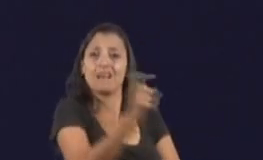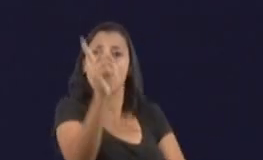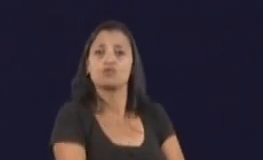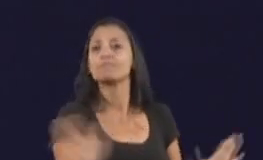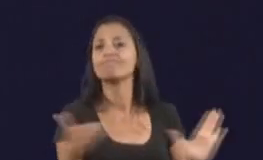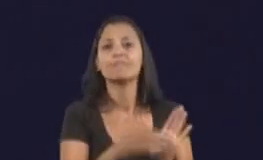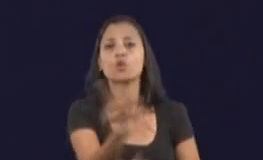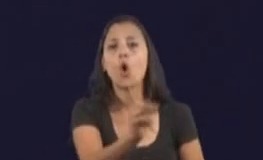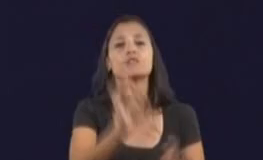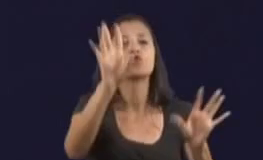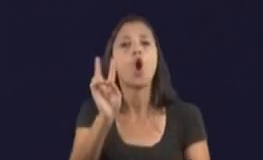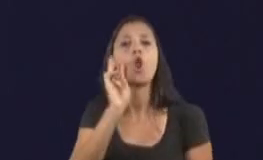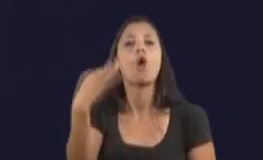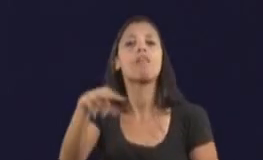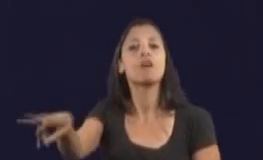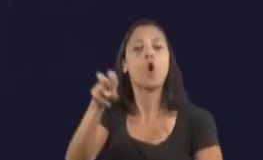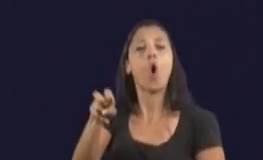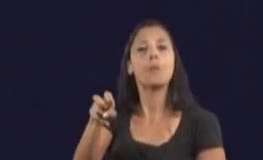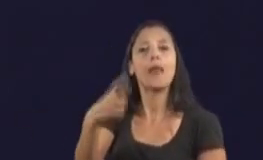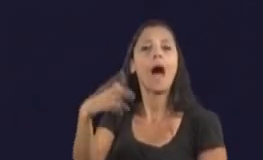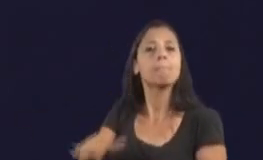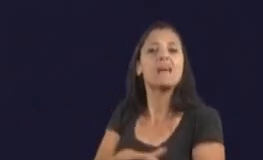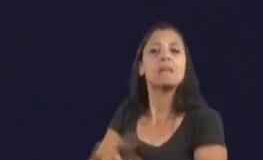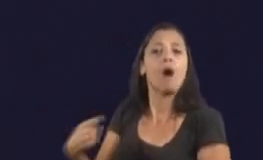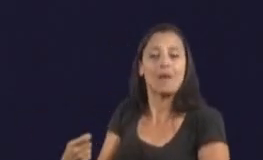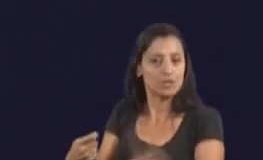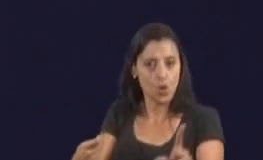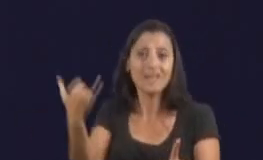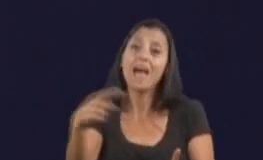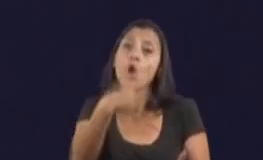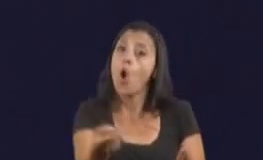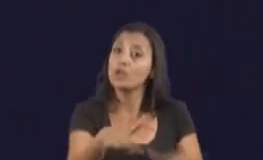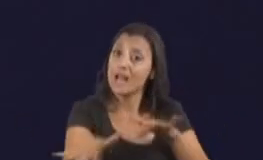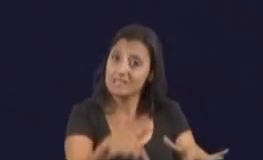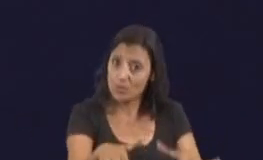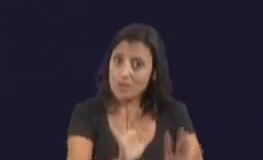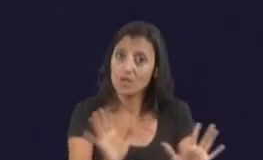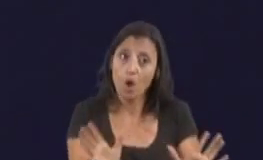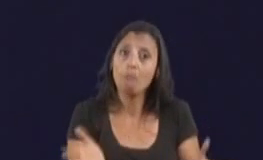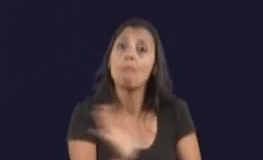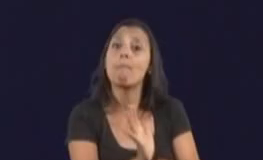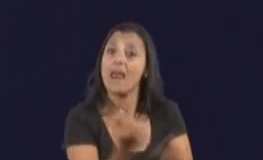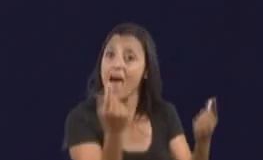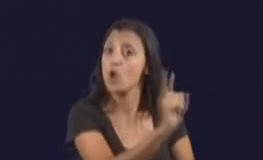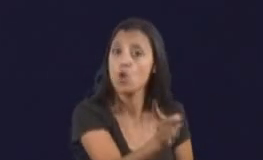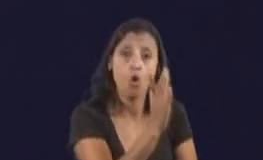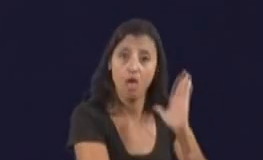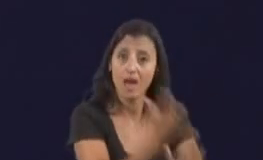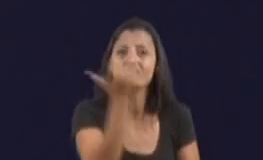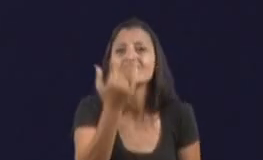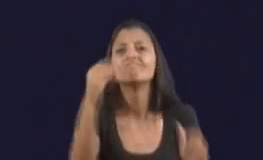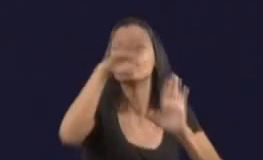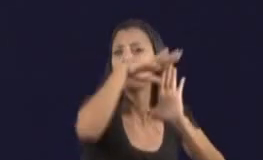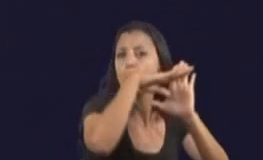haber y medio mínimo, e incluso hay otras causales para que no se cubran. Digo, es bastante más